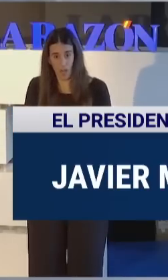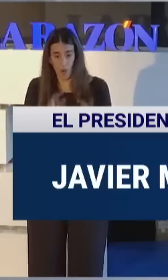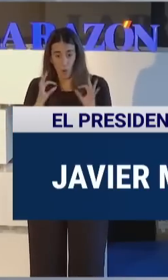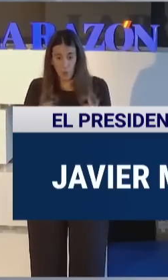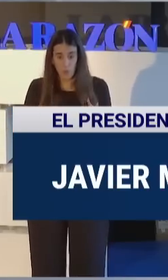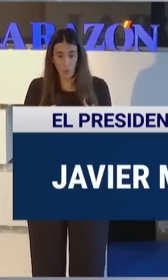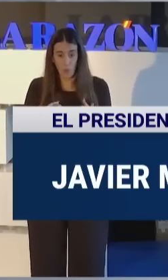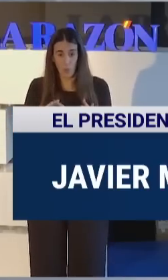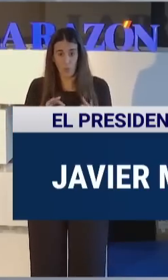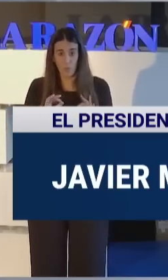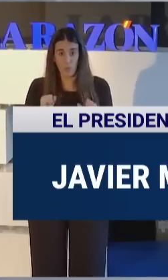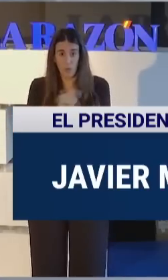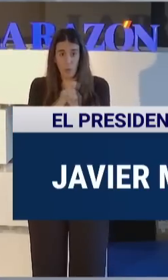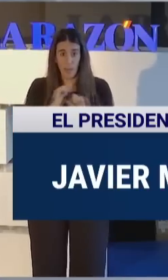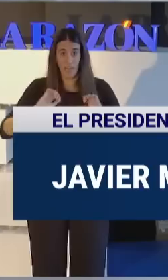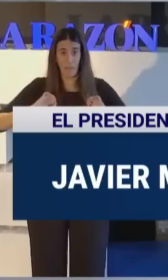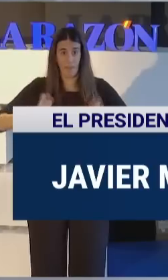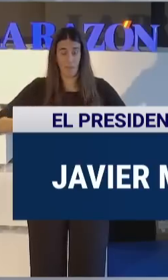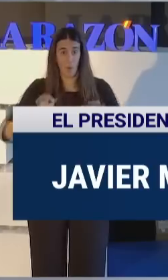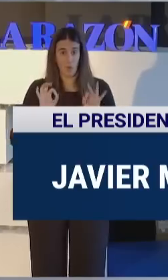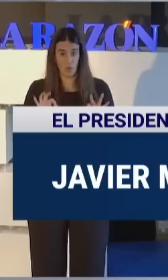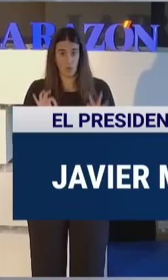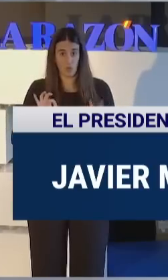esta carrera en la ciudad